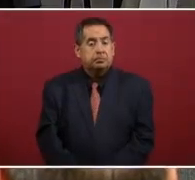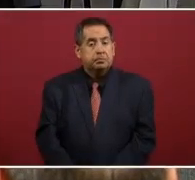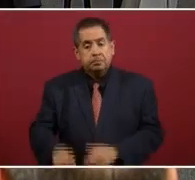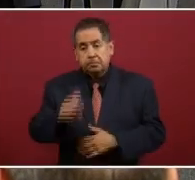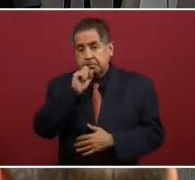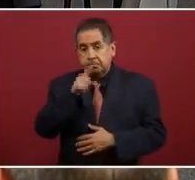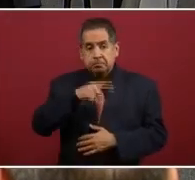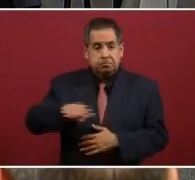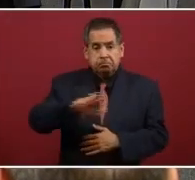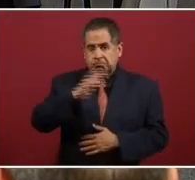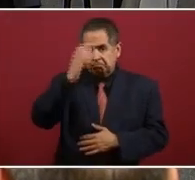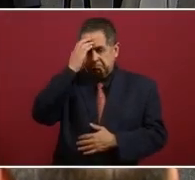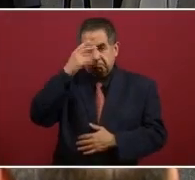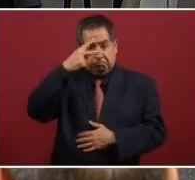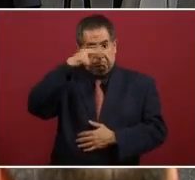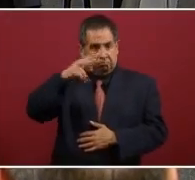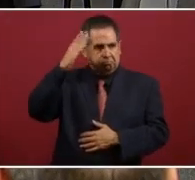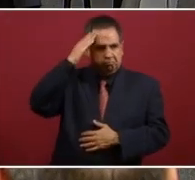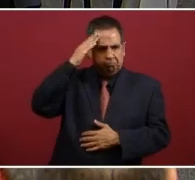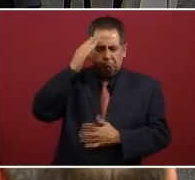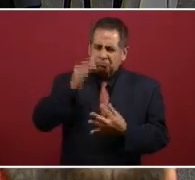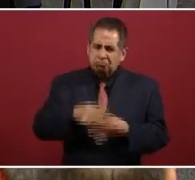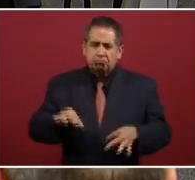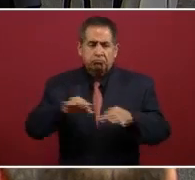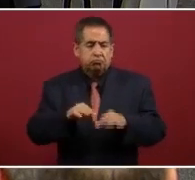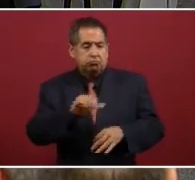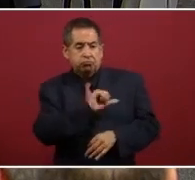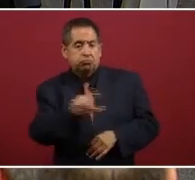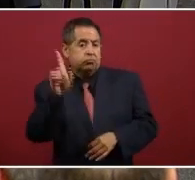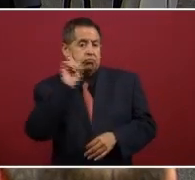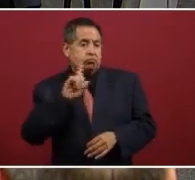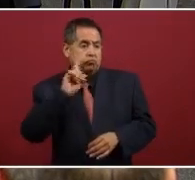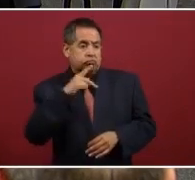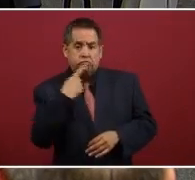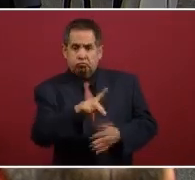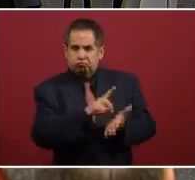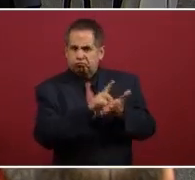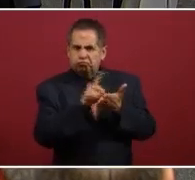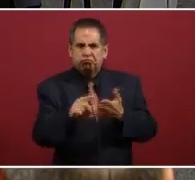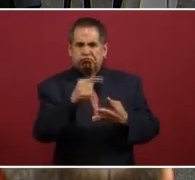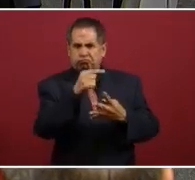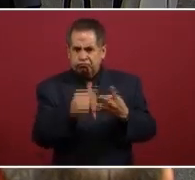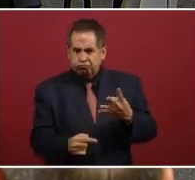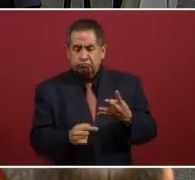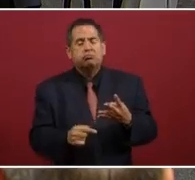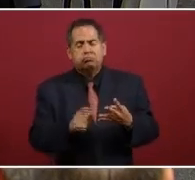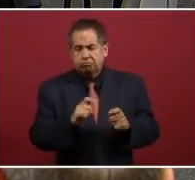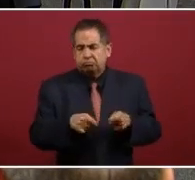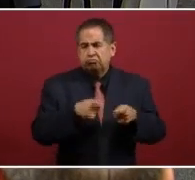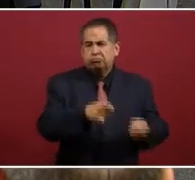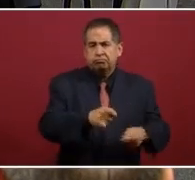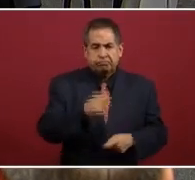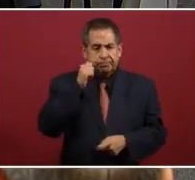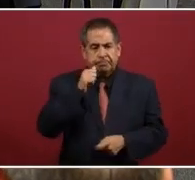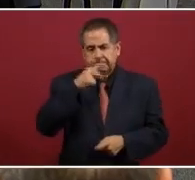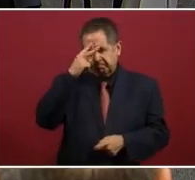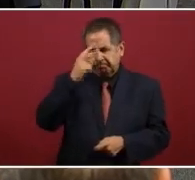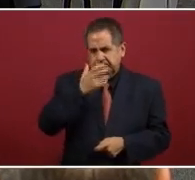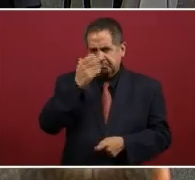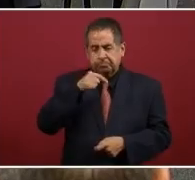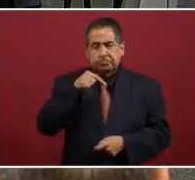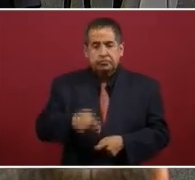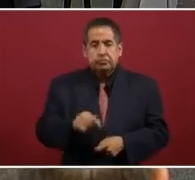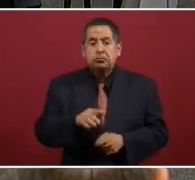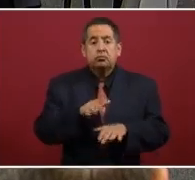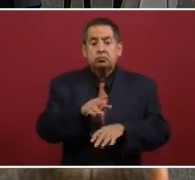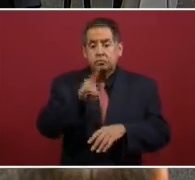También reconocemos el liderazgo de México en términos de los derechos de las mujeres y de los demás derechos, no solamente lo que concierne a la